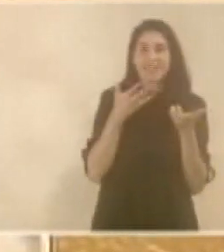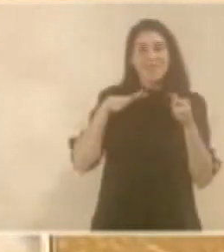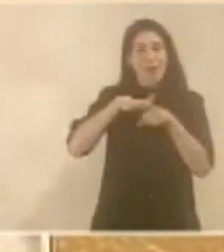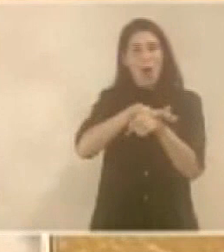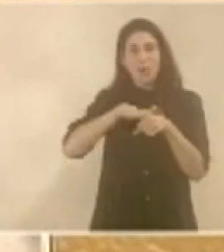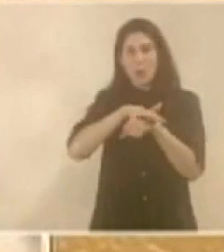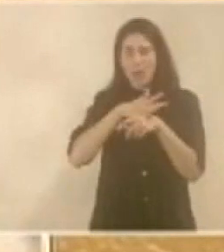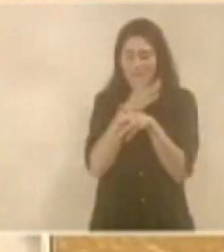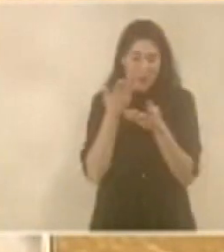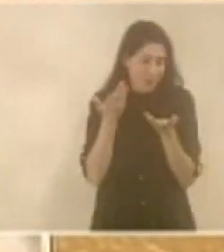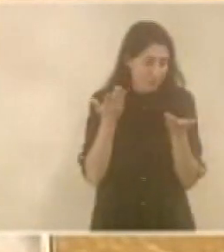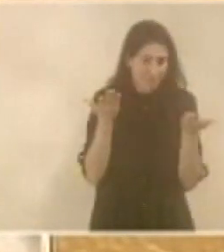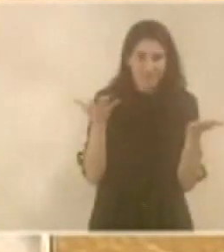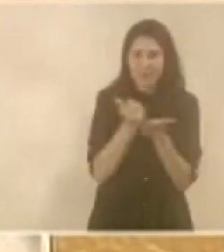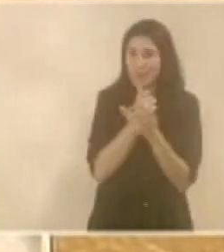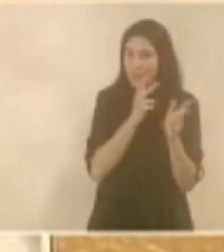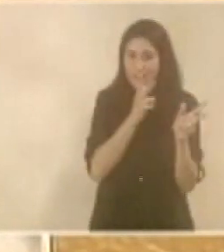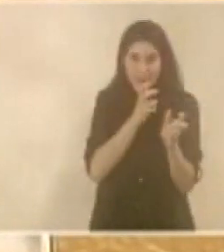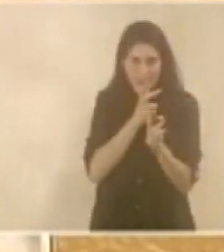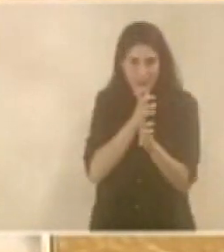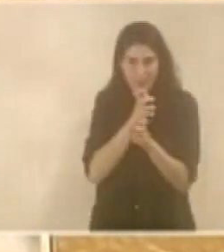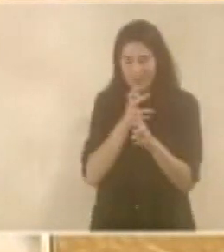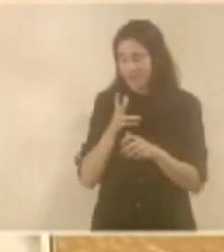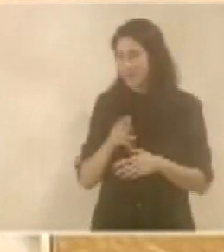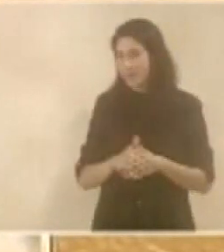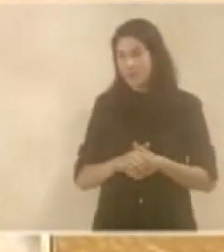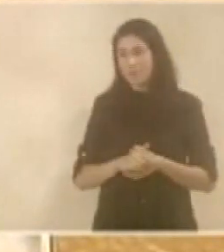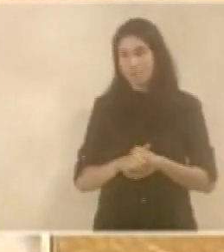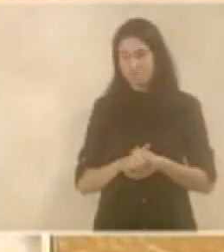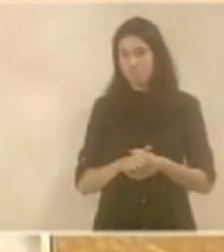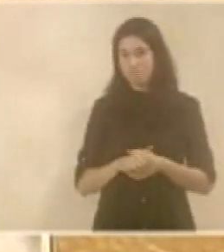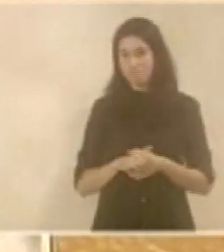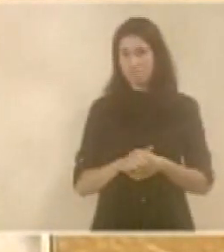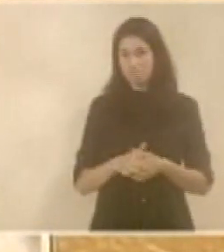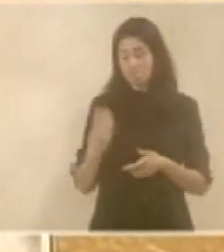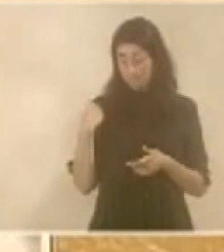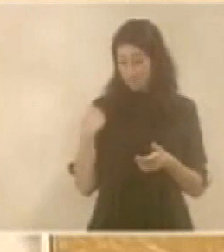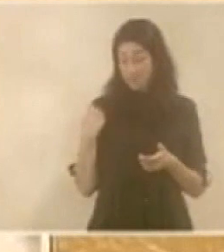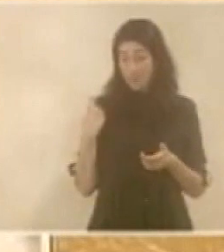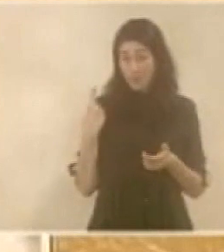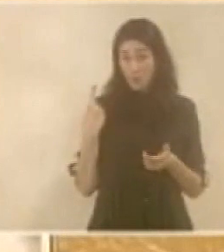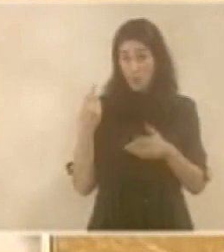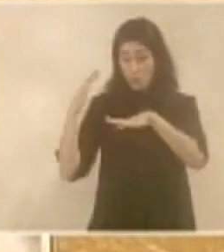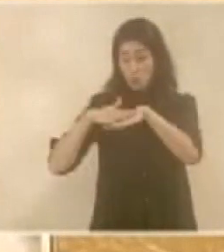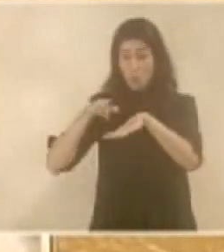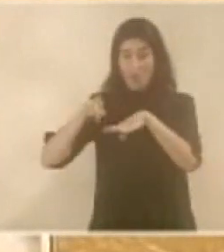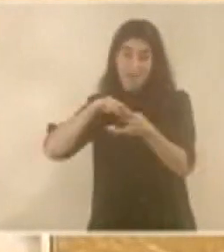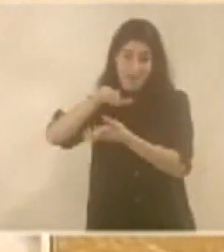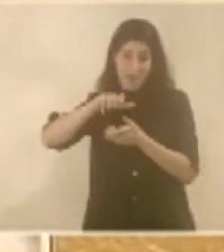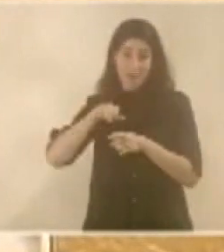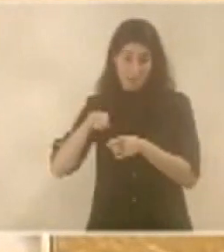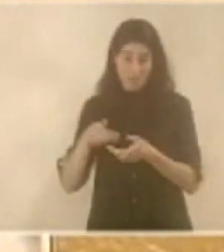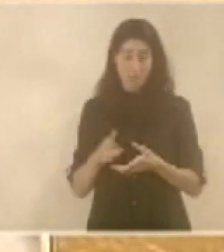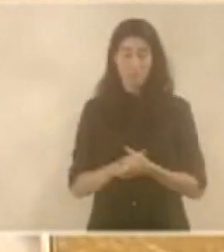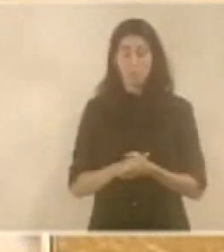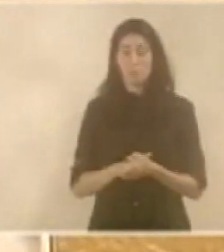abandono de las tareas profesionales y la aparición del bandolerismo fueron otra consecuencia funesta de esta guerra. Para